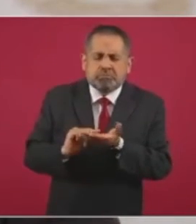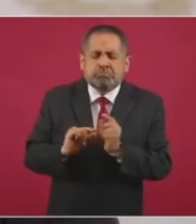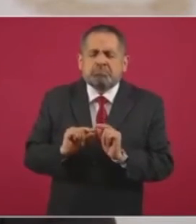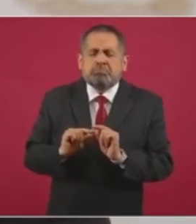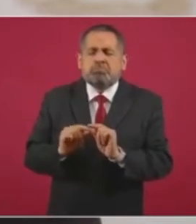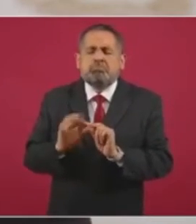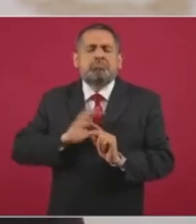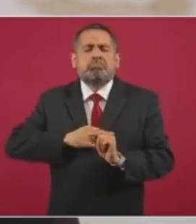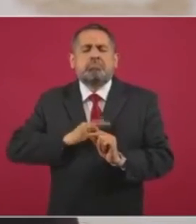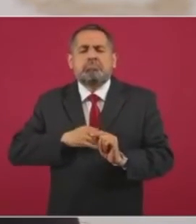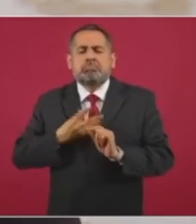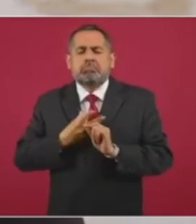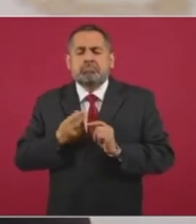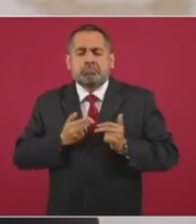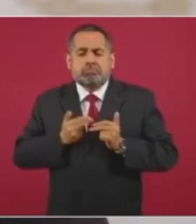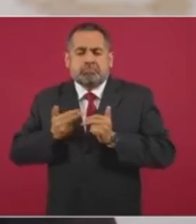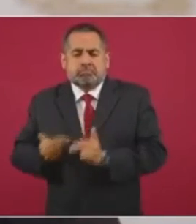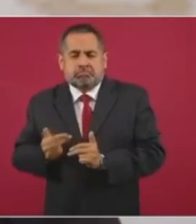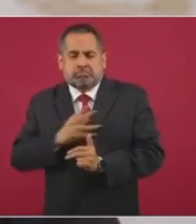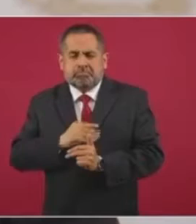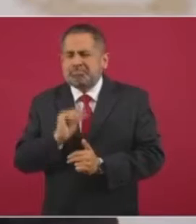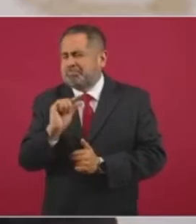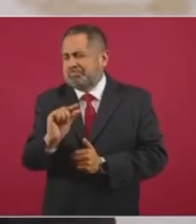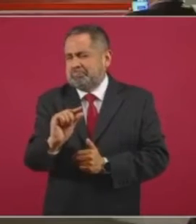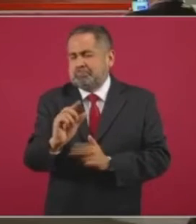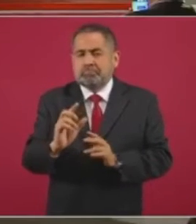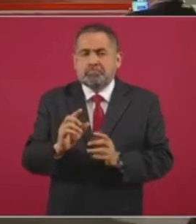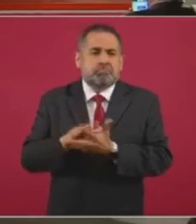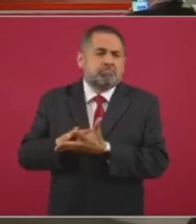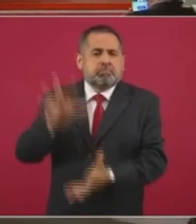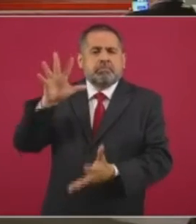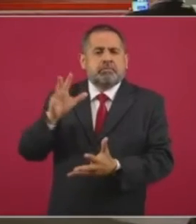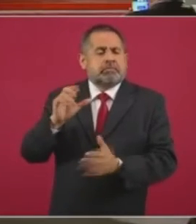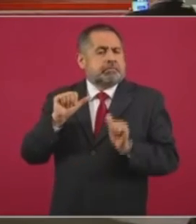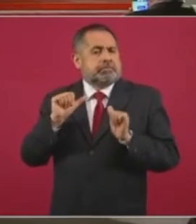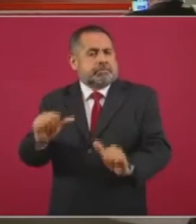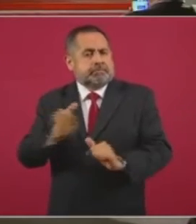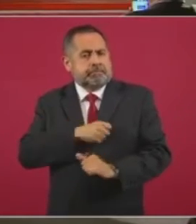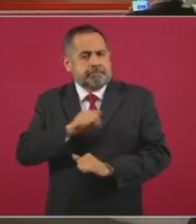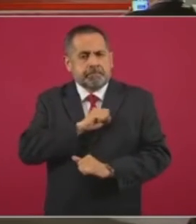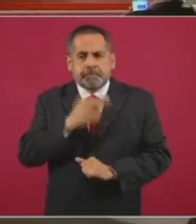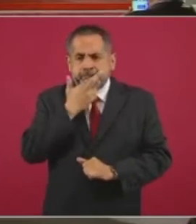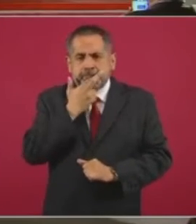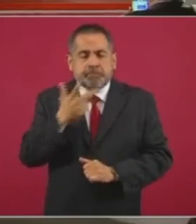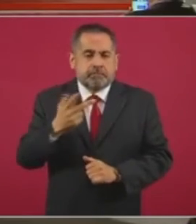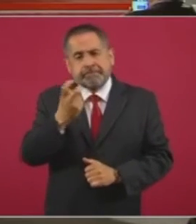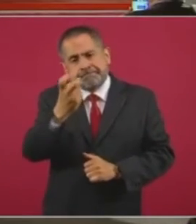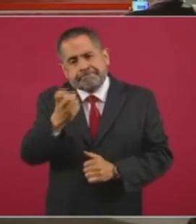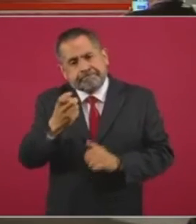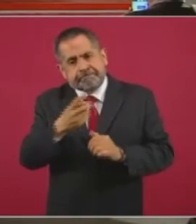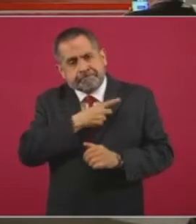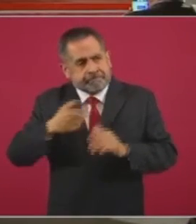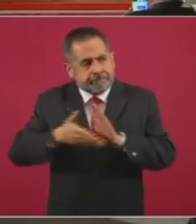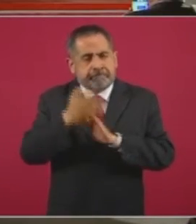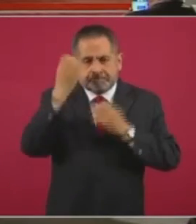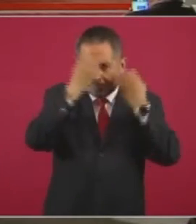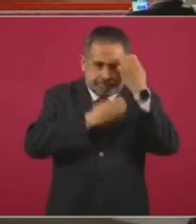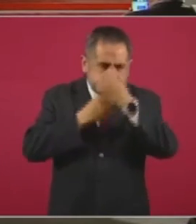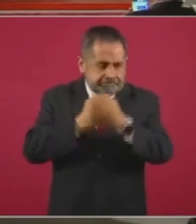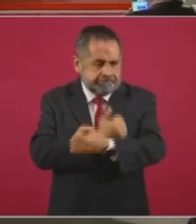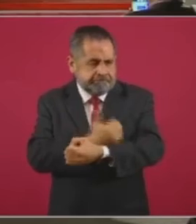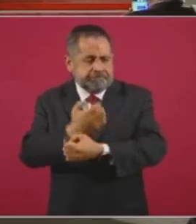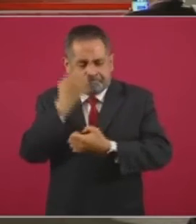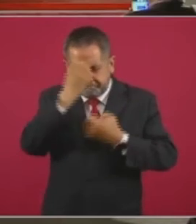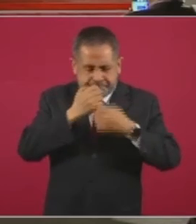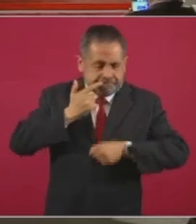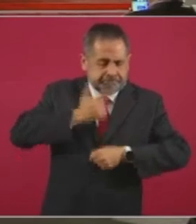de la infección de la mamá hacia la bebé. Entonces hay que hacernos las pruebas, hay que solicitarlas,